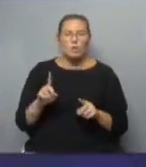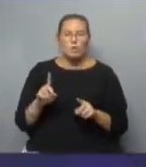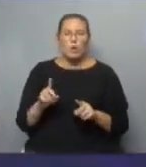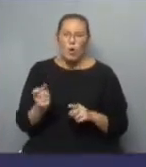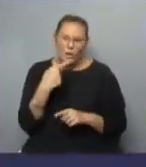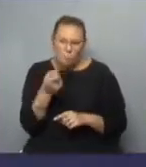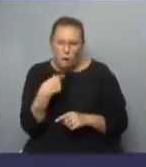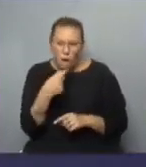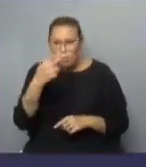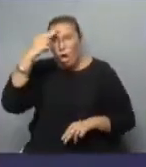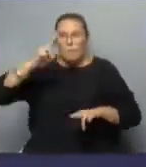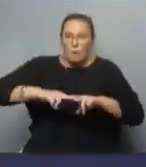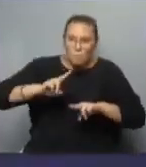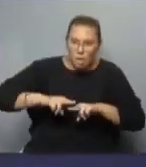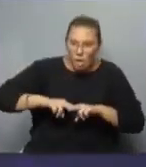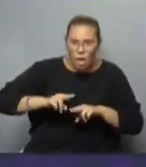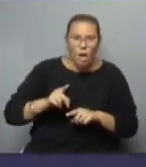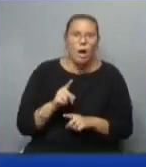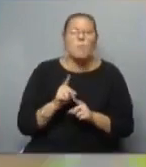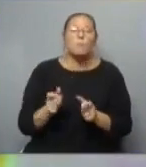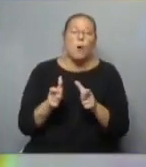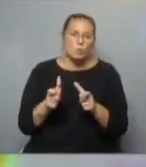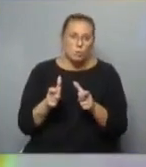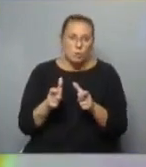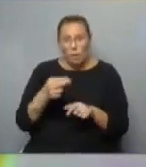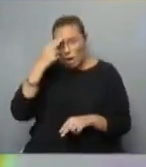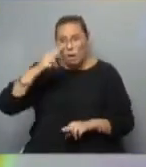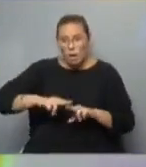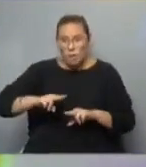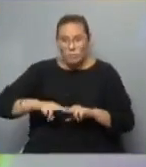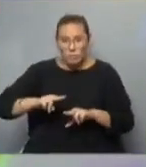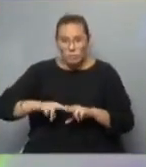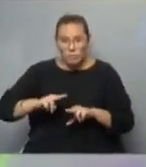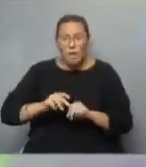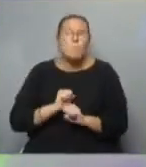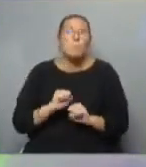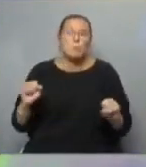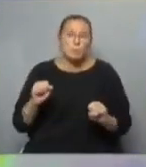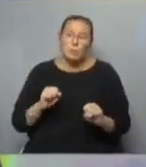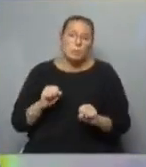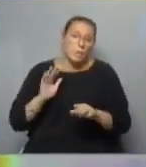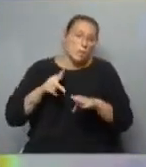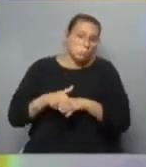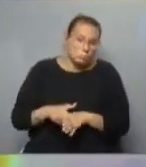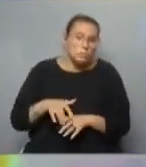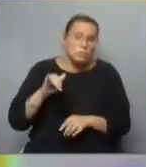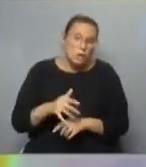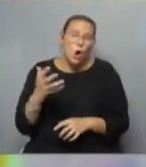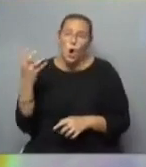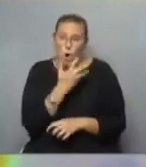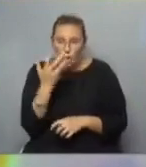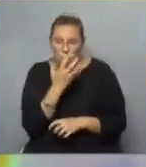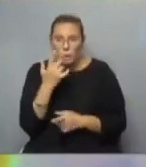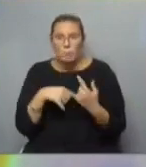los remedios y en las enfermedades que... Por suerte, hay enfermedades y imposibles de detener. Bueno, horrible, pero